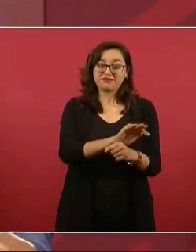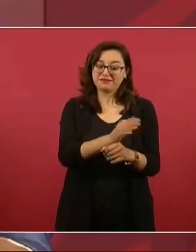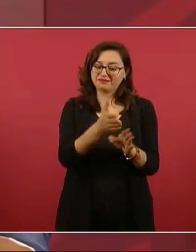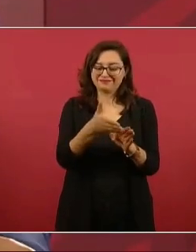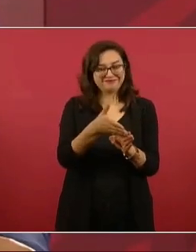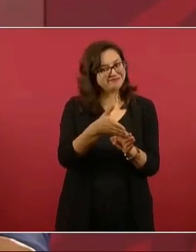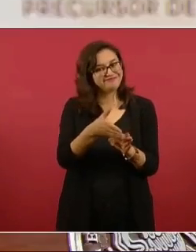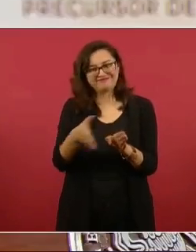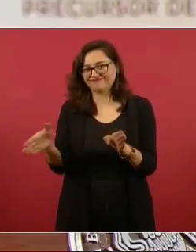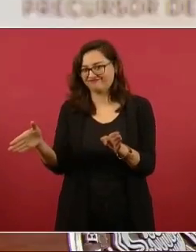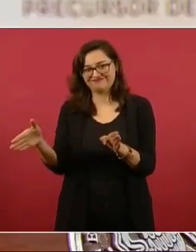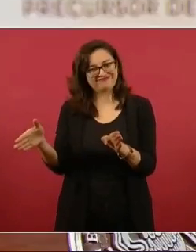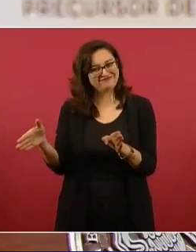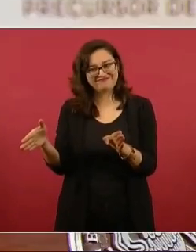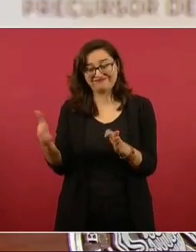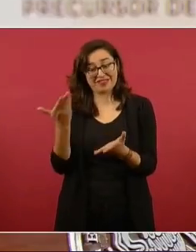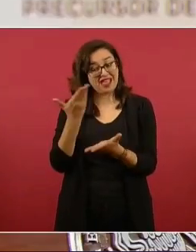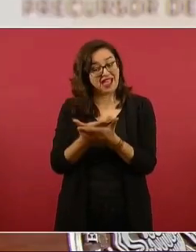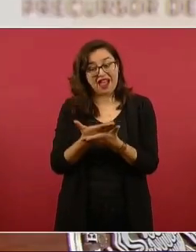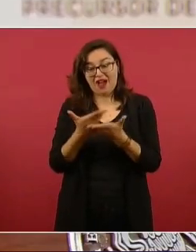todos tienen que pagar.